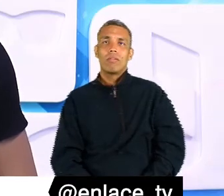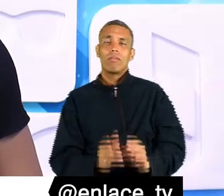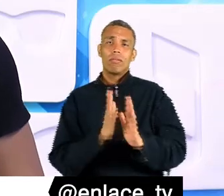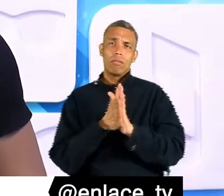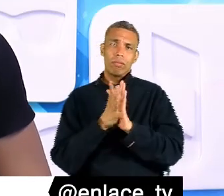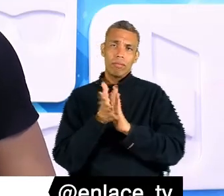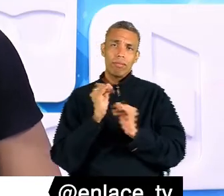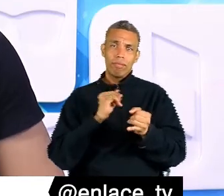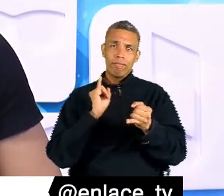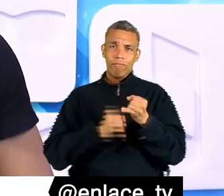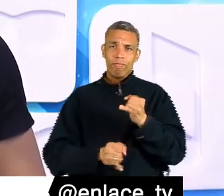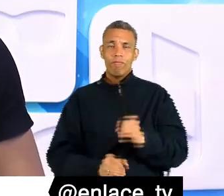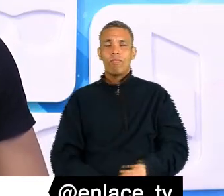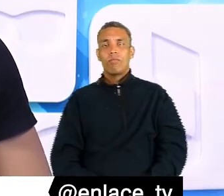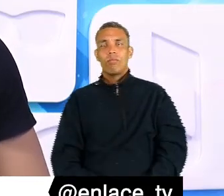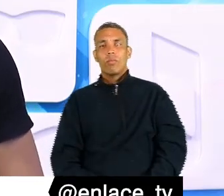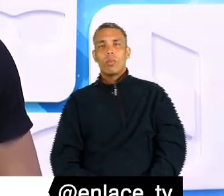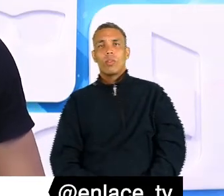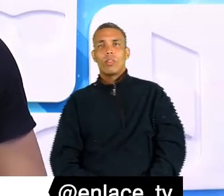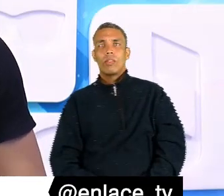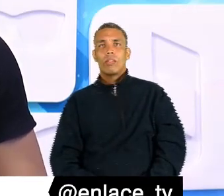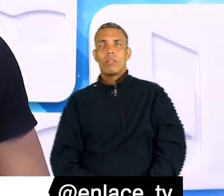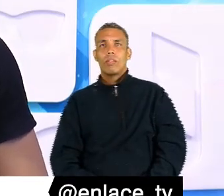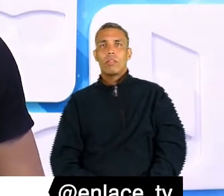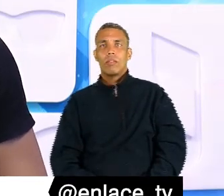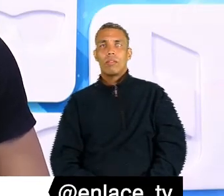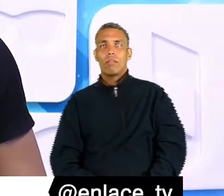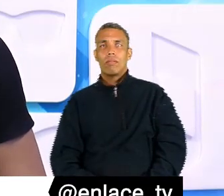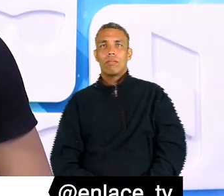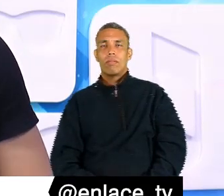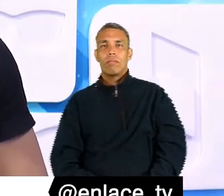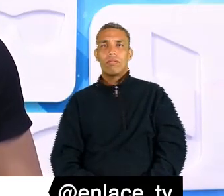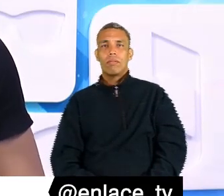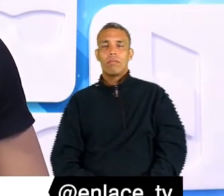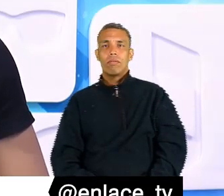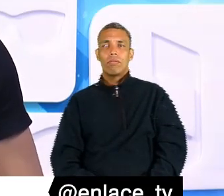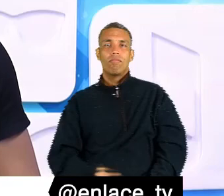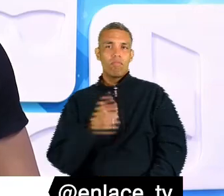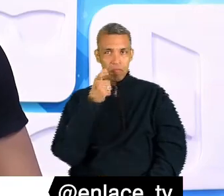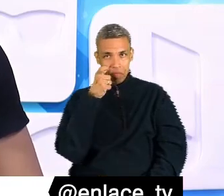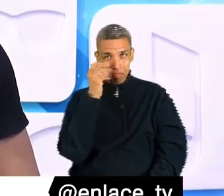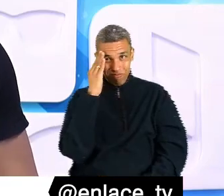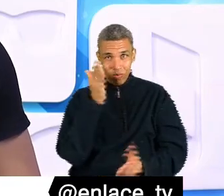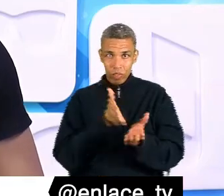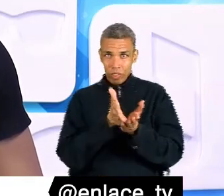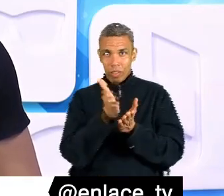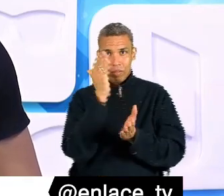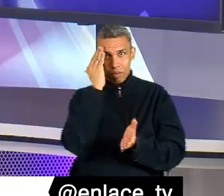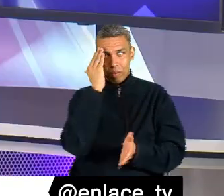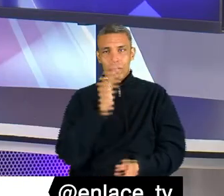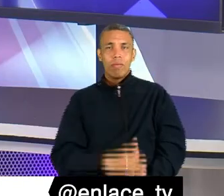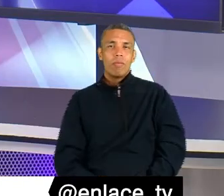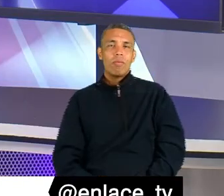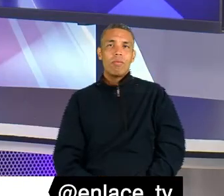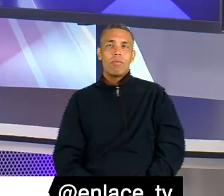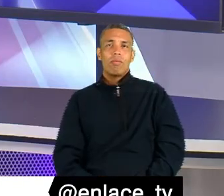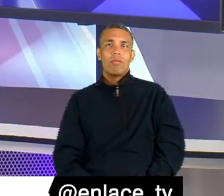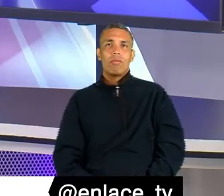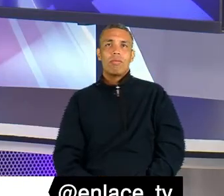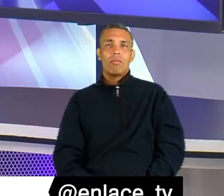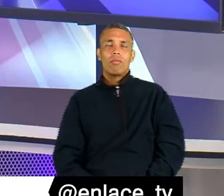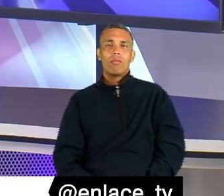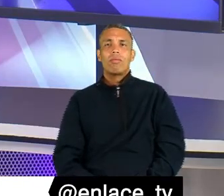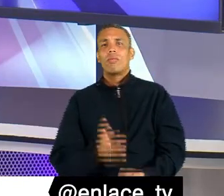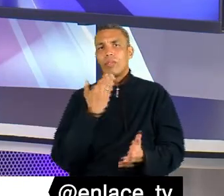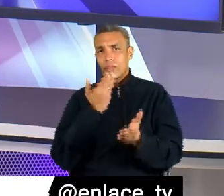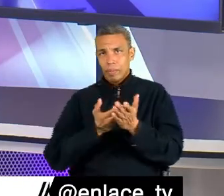las noticias culturales y del entretenimiento, pero les recuerdo que todos ustedes quedarán en la mira. Gracias, Juan, por